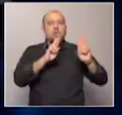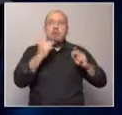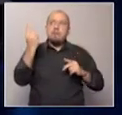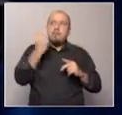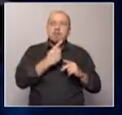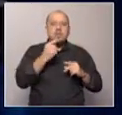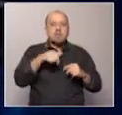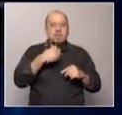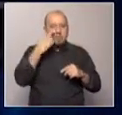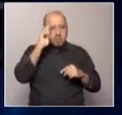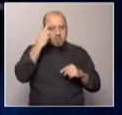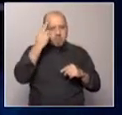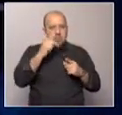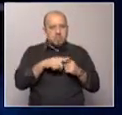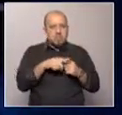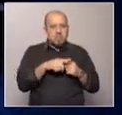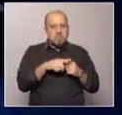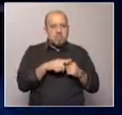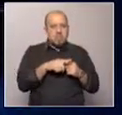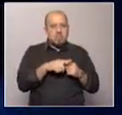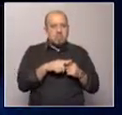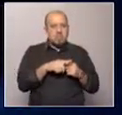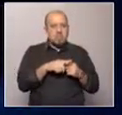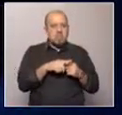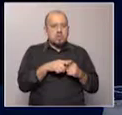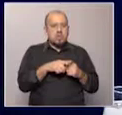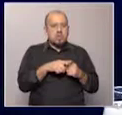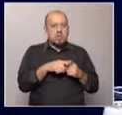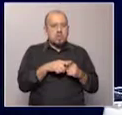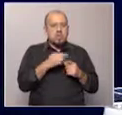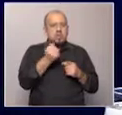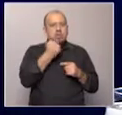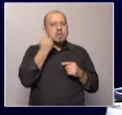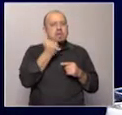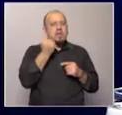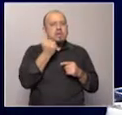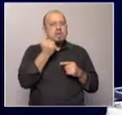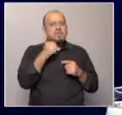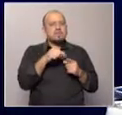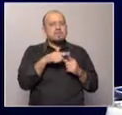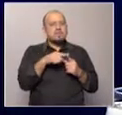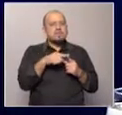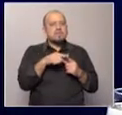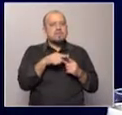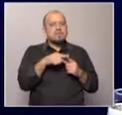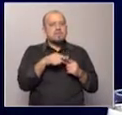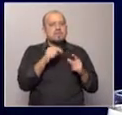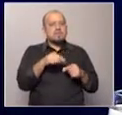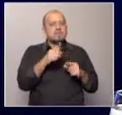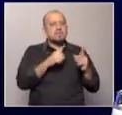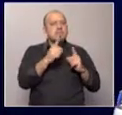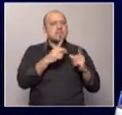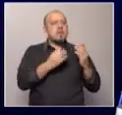uruguay es importante y se han presentado algunas iniciativas en esta nueva